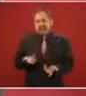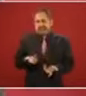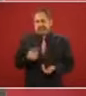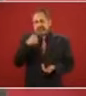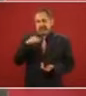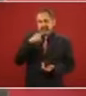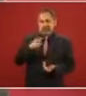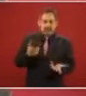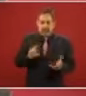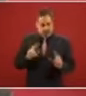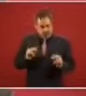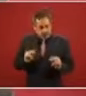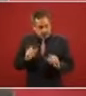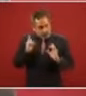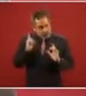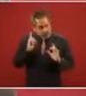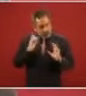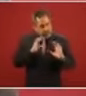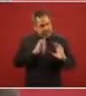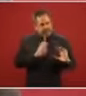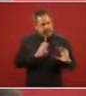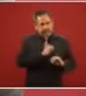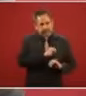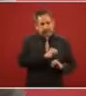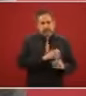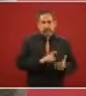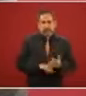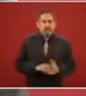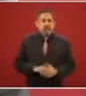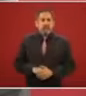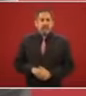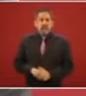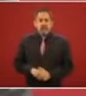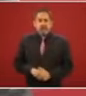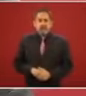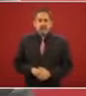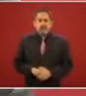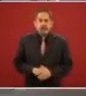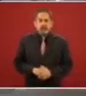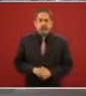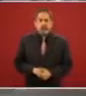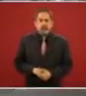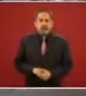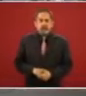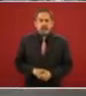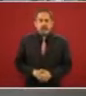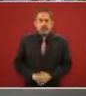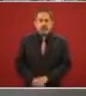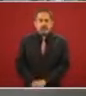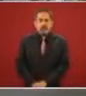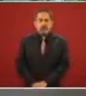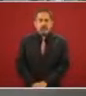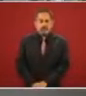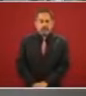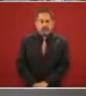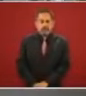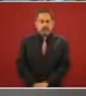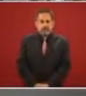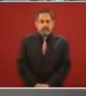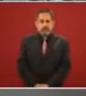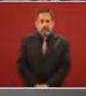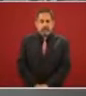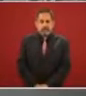nada. El Banco de México está advirtiendo que por el coronavirus y la caída de los precios del petróleo